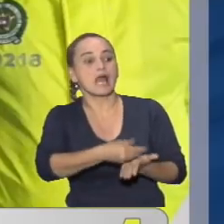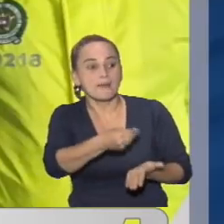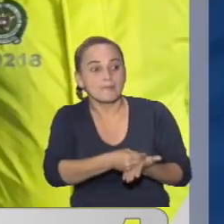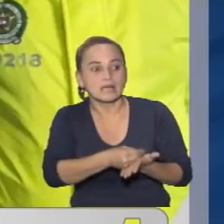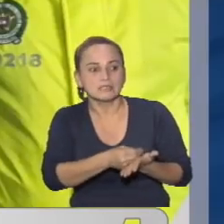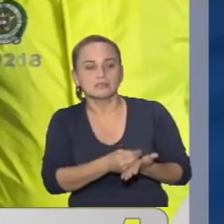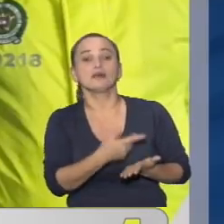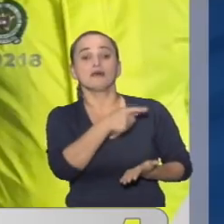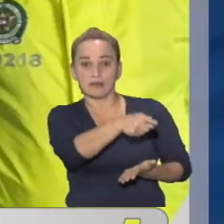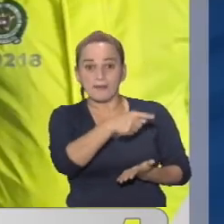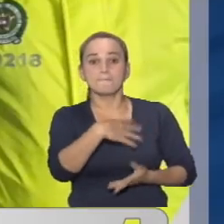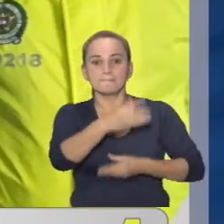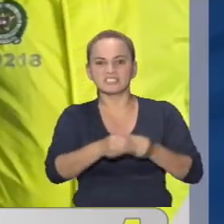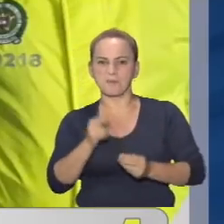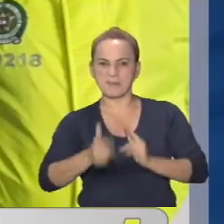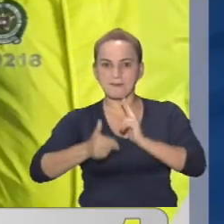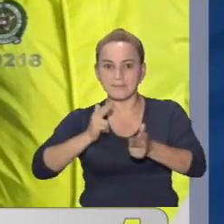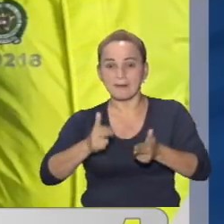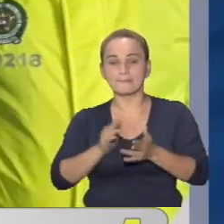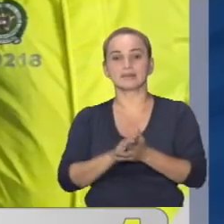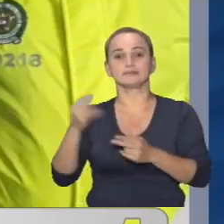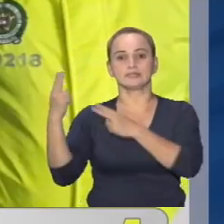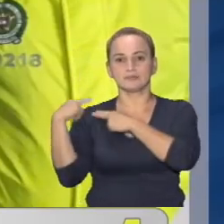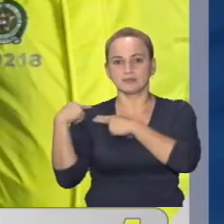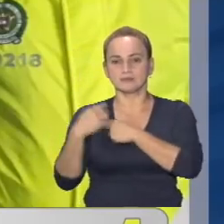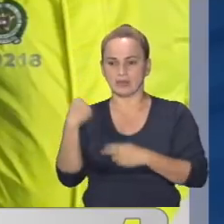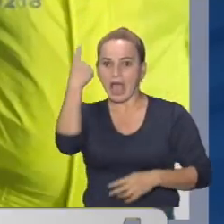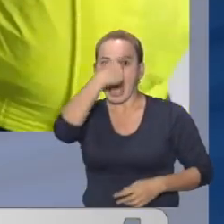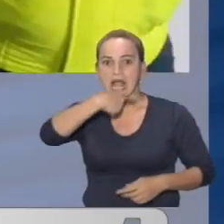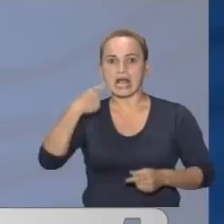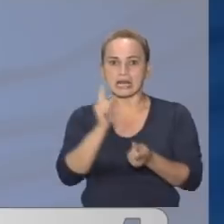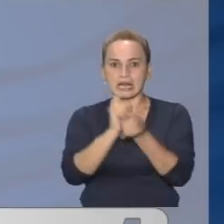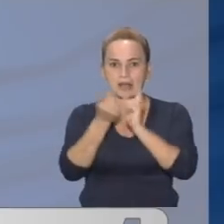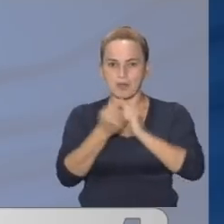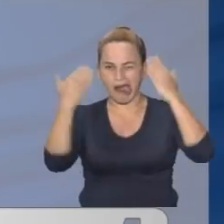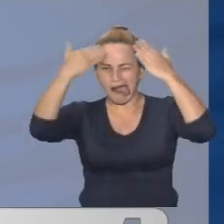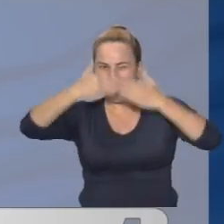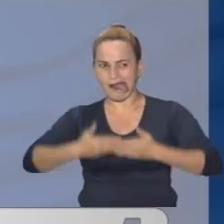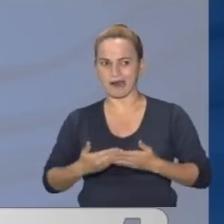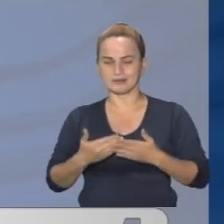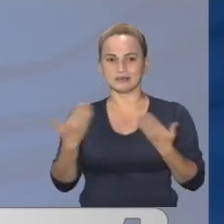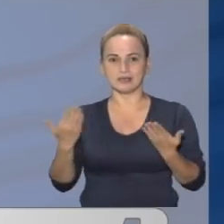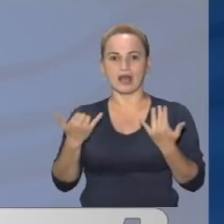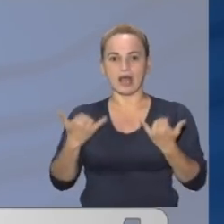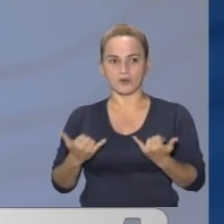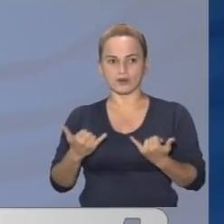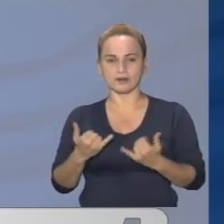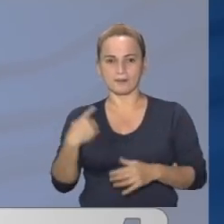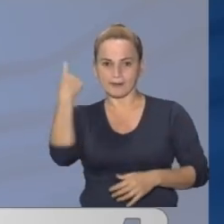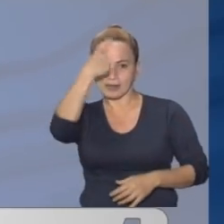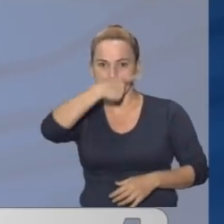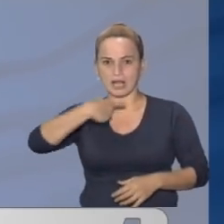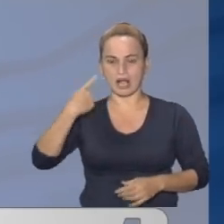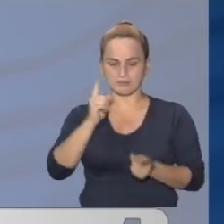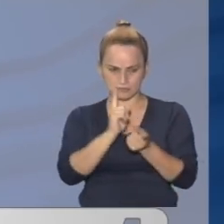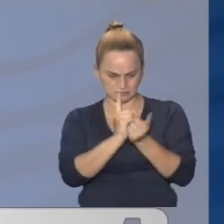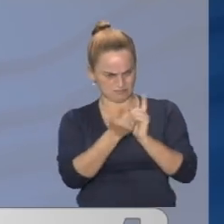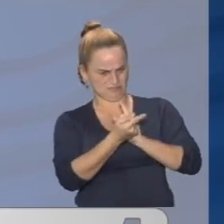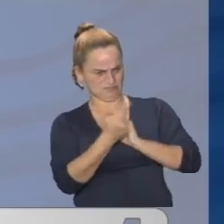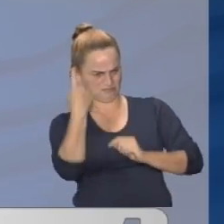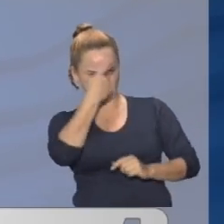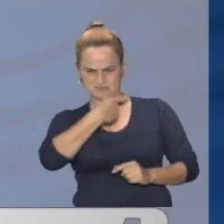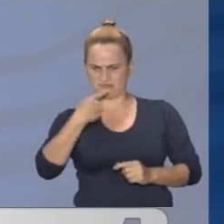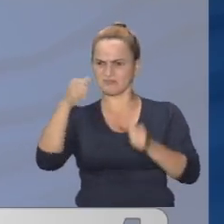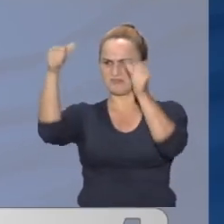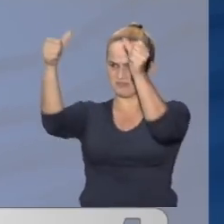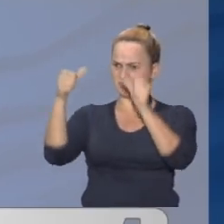homicidio. Sorprendió a las autoridades el cambio físico del delincuente. Presentaba una apariencia diferente a la